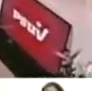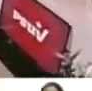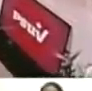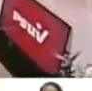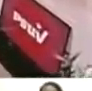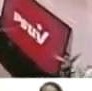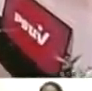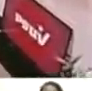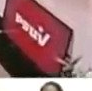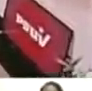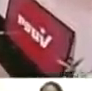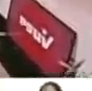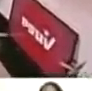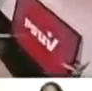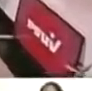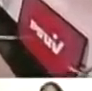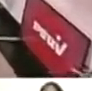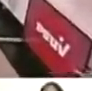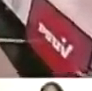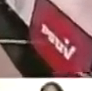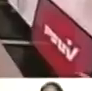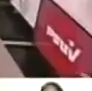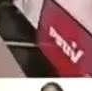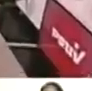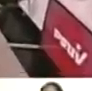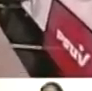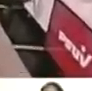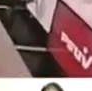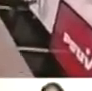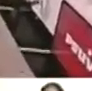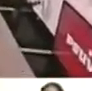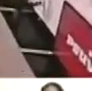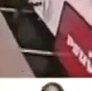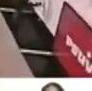que tenemos en pleno desarrollo en nuestra patria.